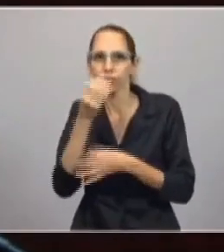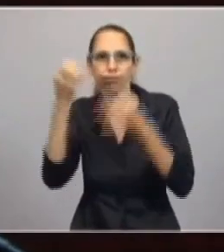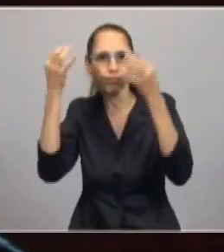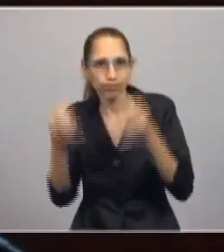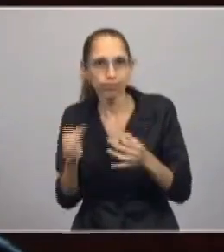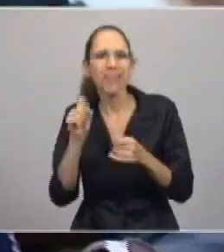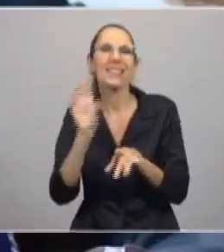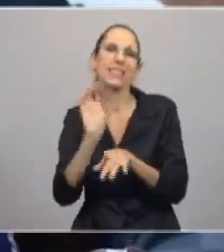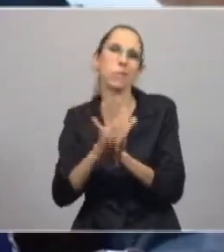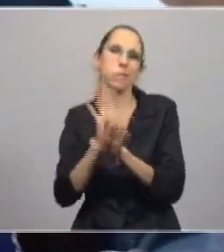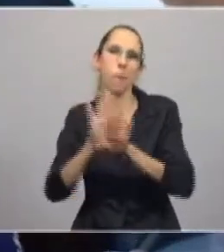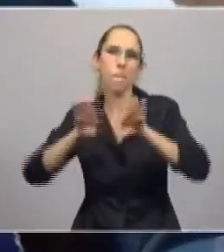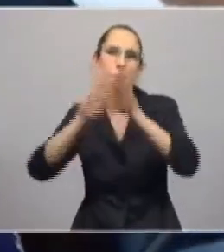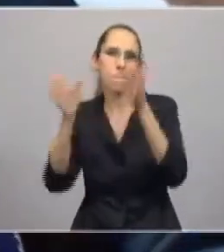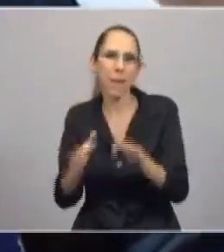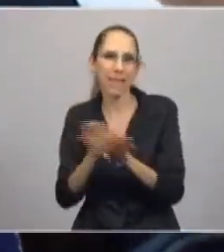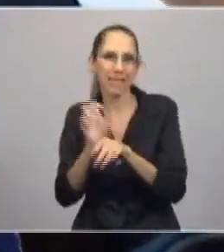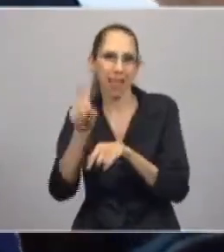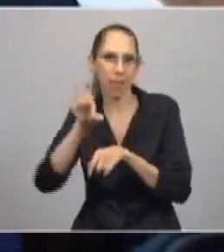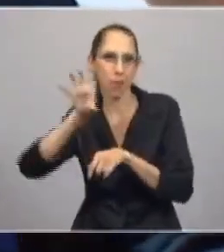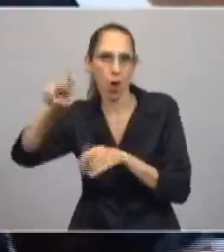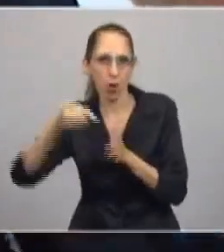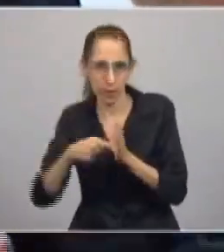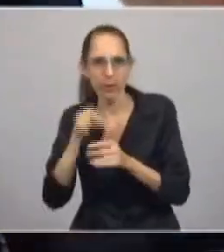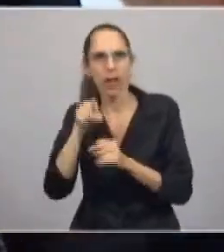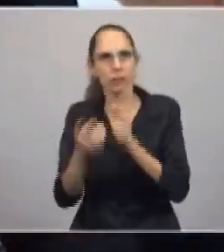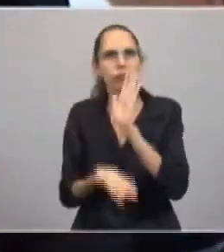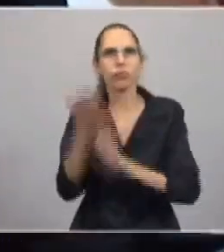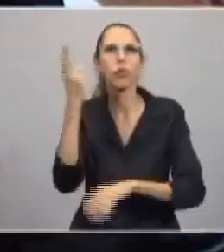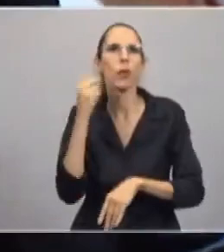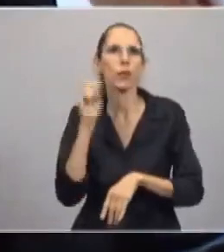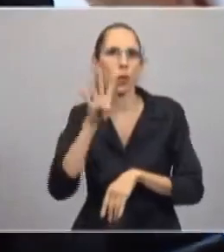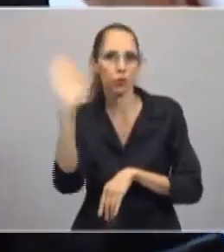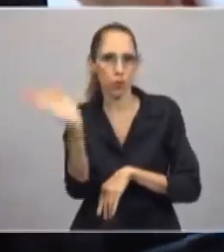Mesa Bonaerense, en un 94%.